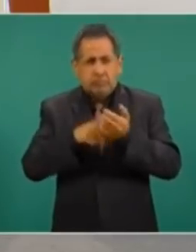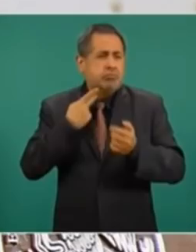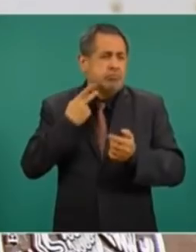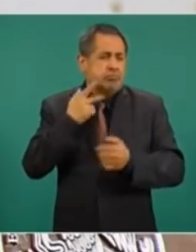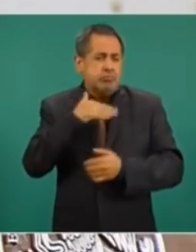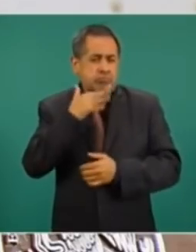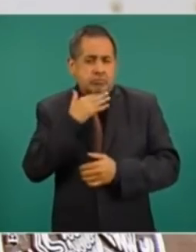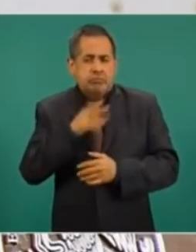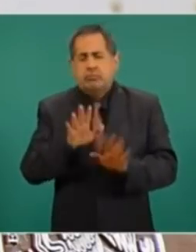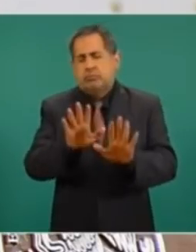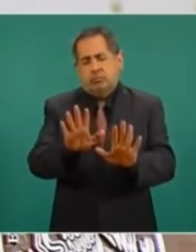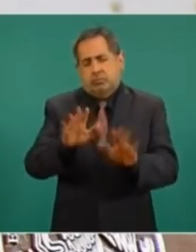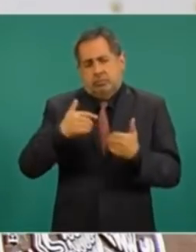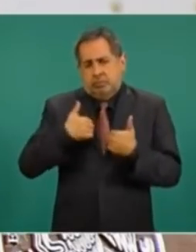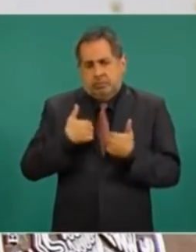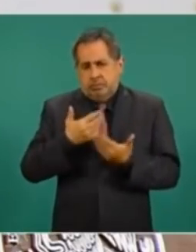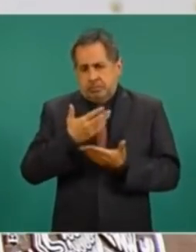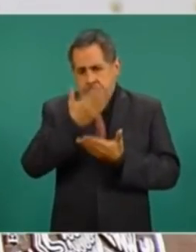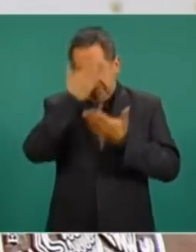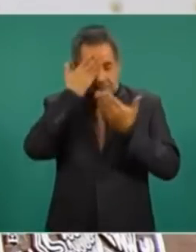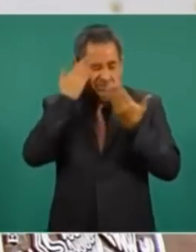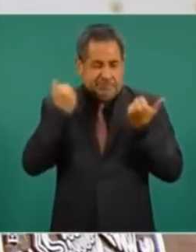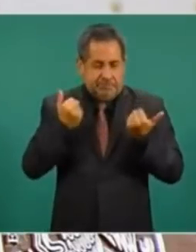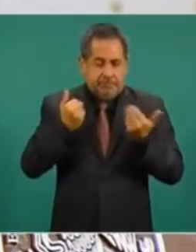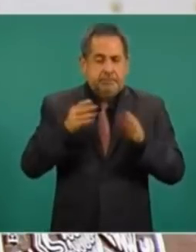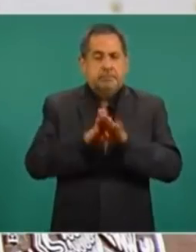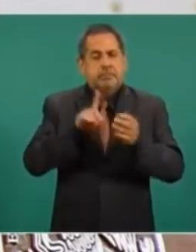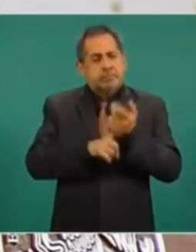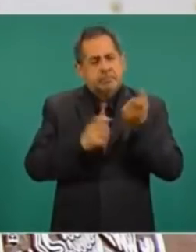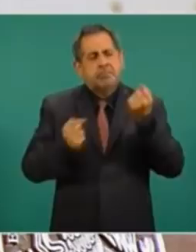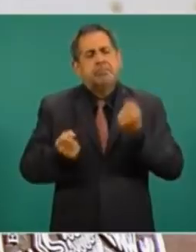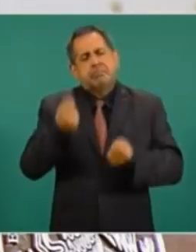elementos. Desde luego, sí hay organizaciones, ¿no?